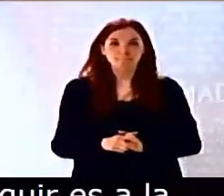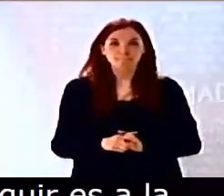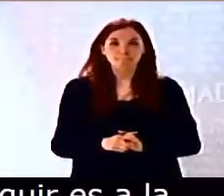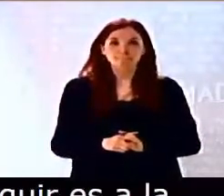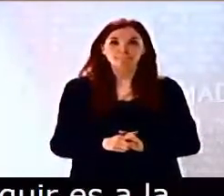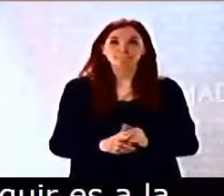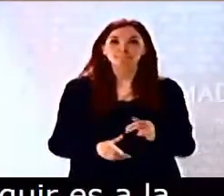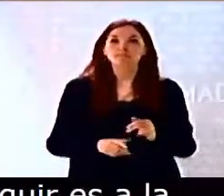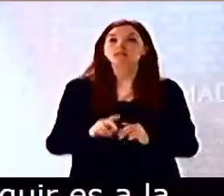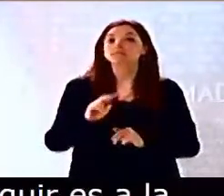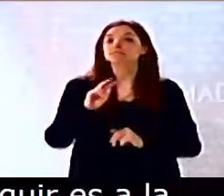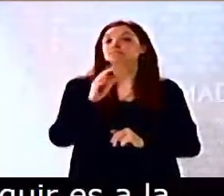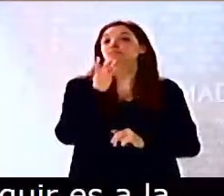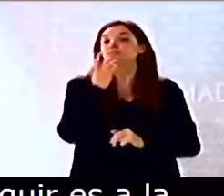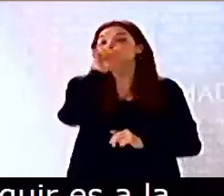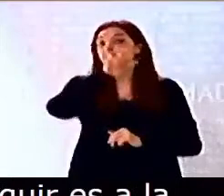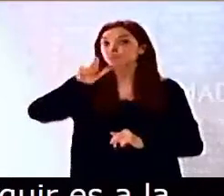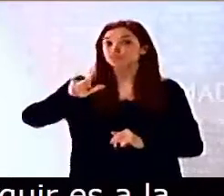Segundas dosis.